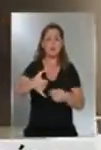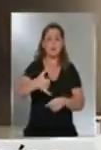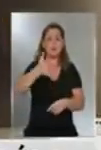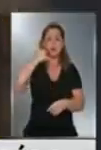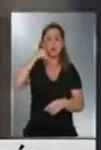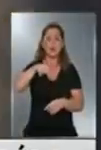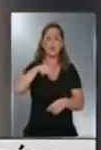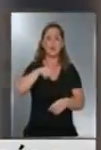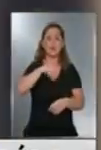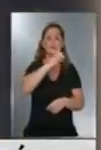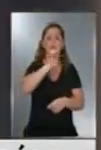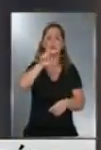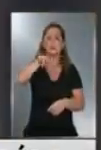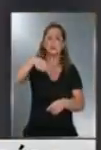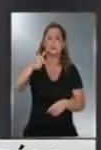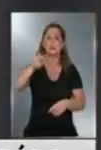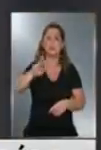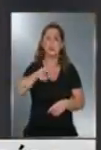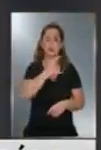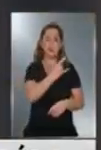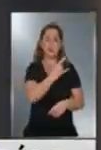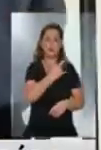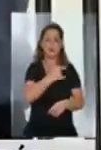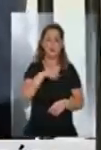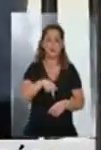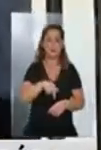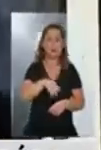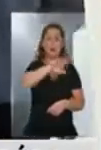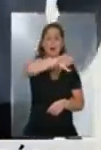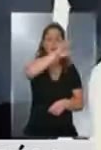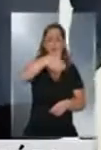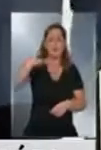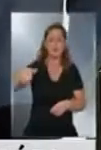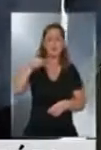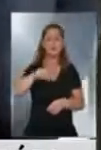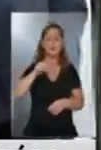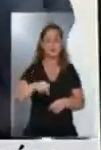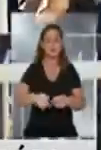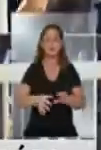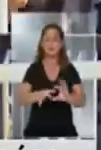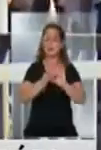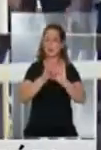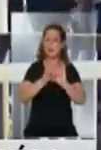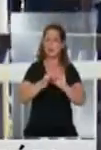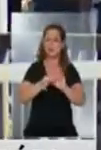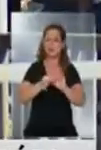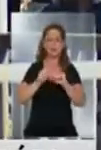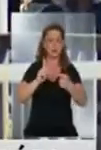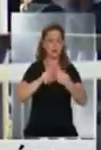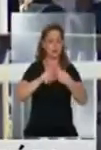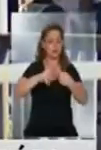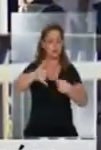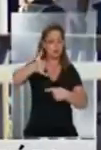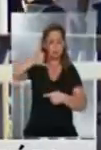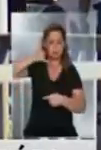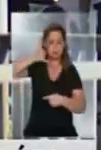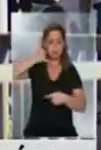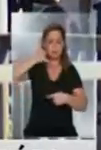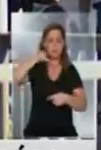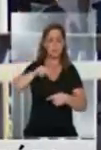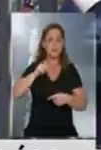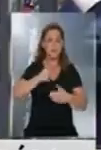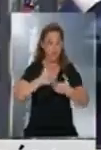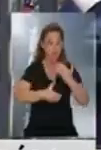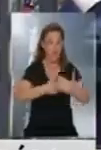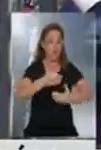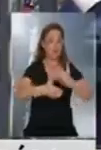Clínica Universidad de los Andes. Muchas gracias, doctor, por estar en contacto con nosotros. Y me imagino que también ha seguido muy de cerca el avance